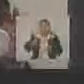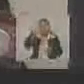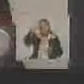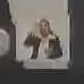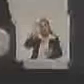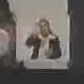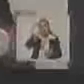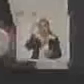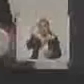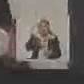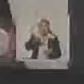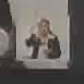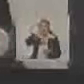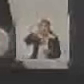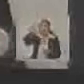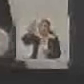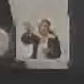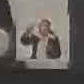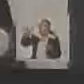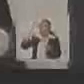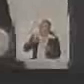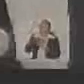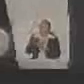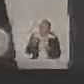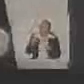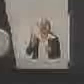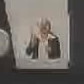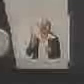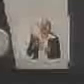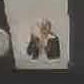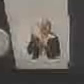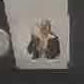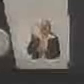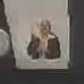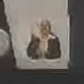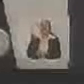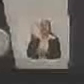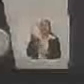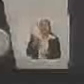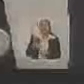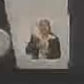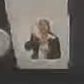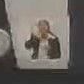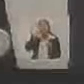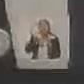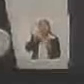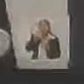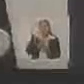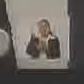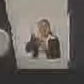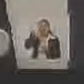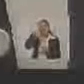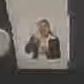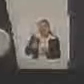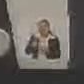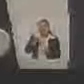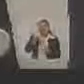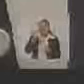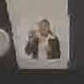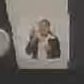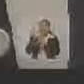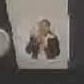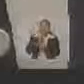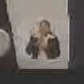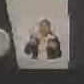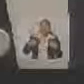estar, por supuesto, disponibles todos en internet. Y finalmente, un programa de apoyo y asesoría al vecino perjudicado por